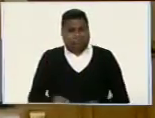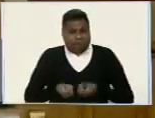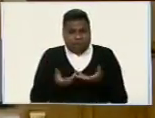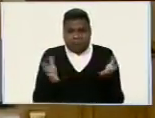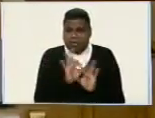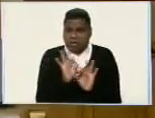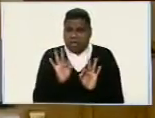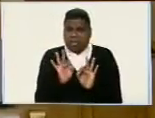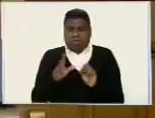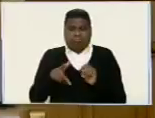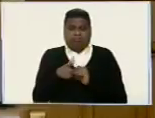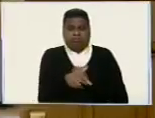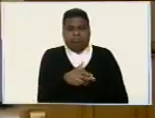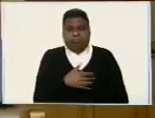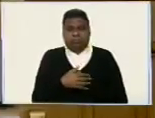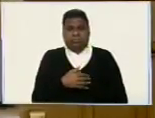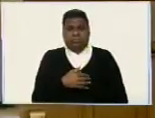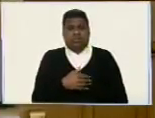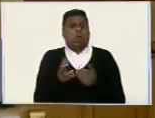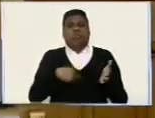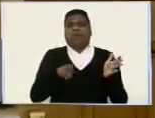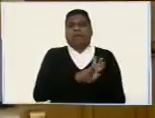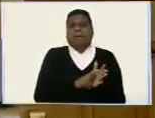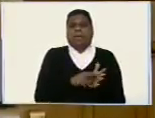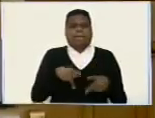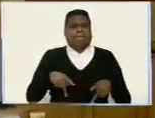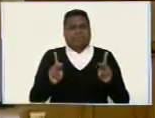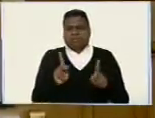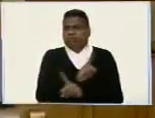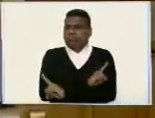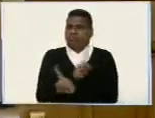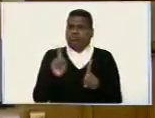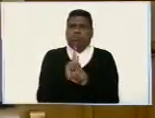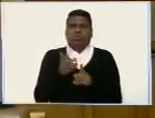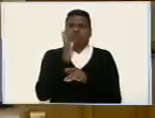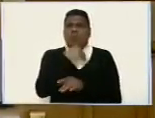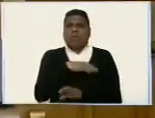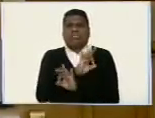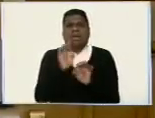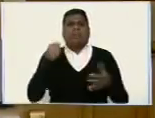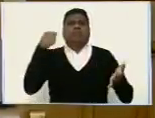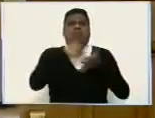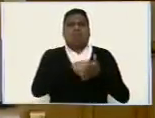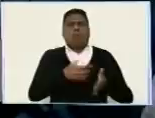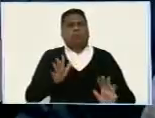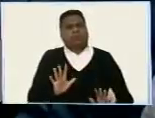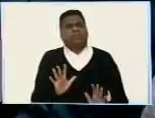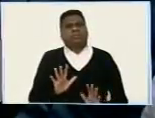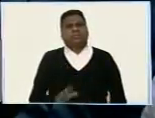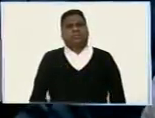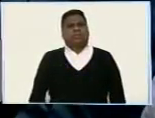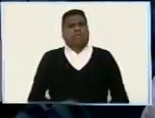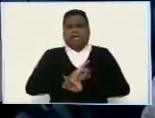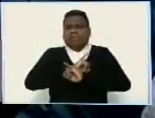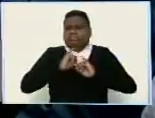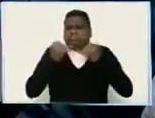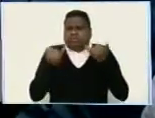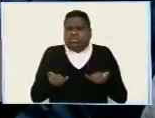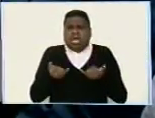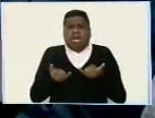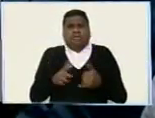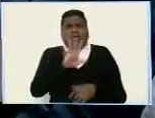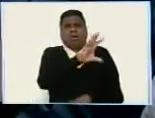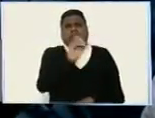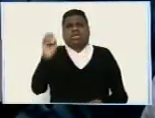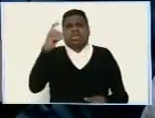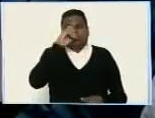evidentemente, bueno, le dijo, no se te va a renovar el permiso, no hay concesión para ti, porque bueno, tú eres un golpista, porque además, bueno, ya chicos, eso no es tuyo, tienes 500 años